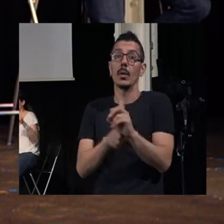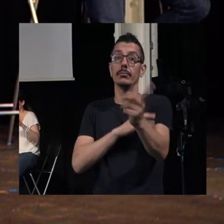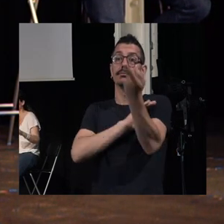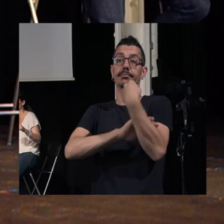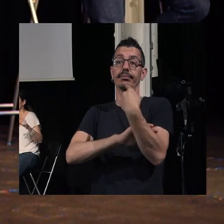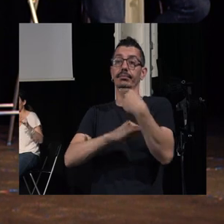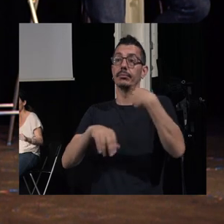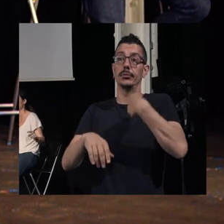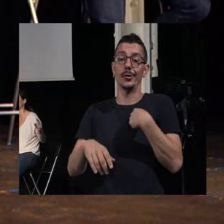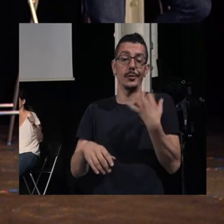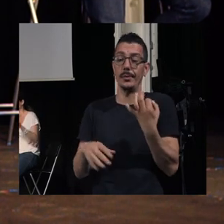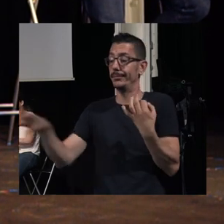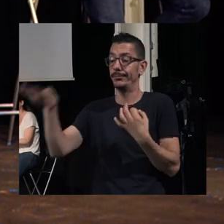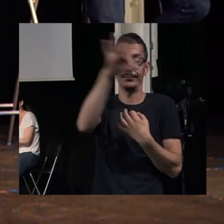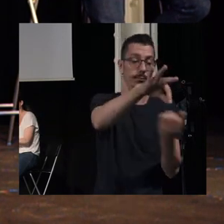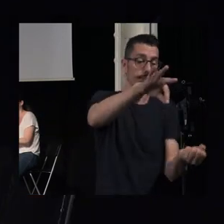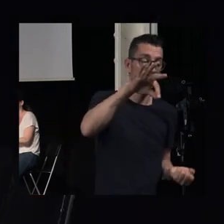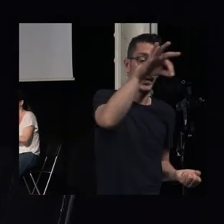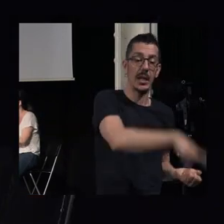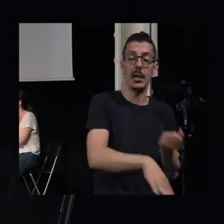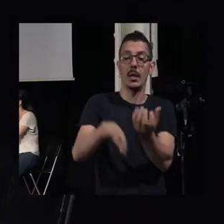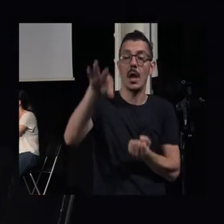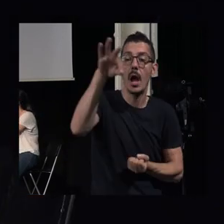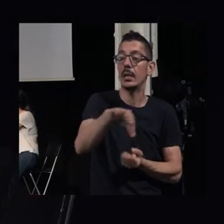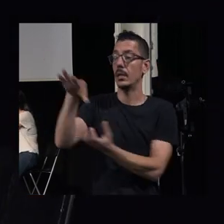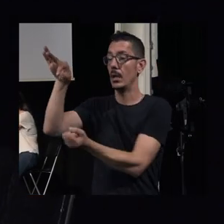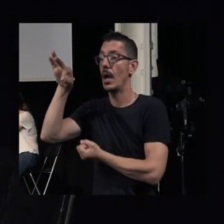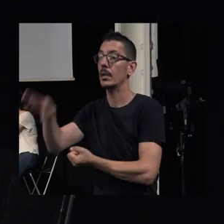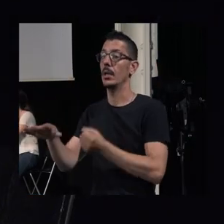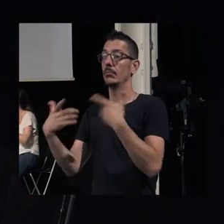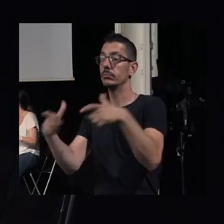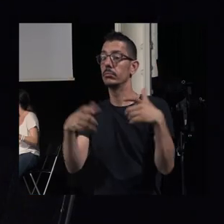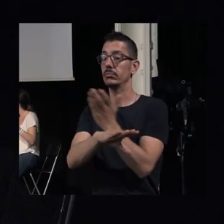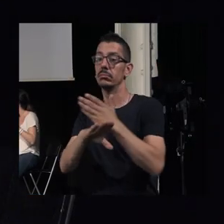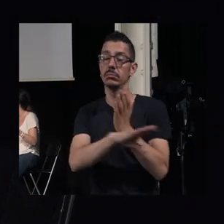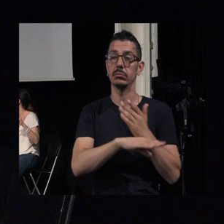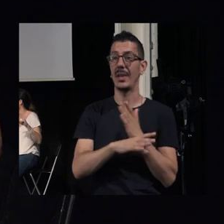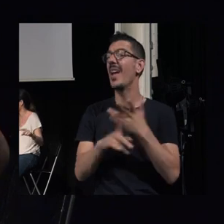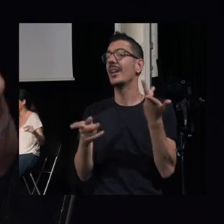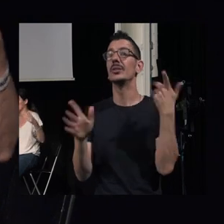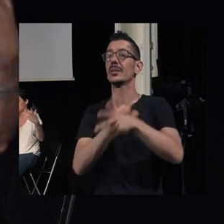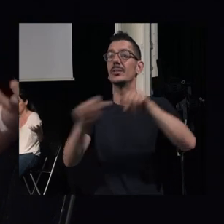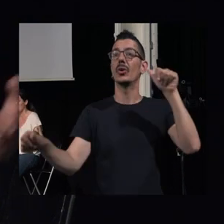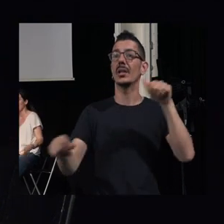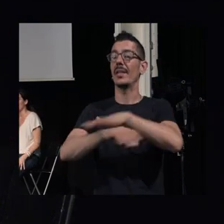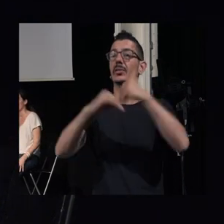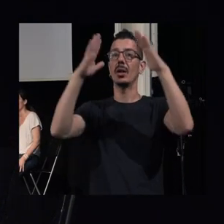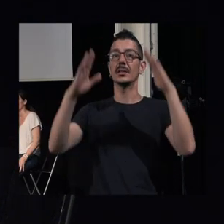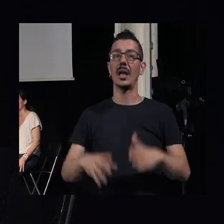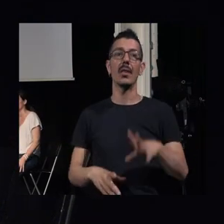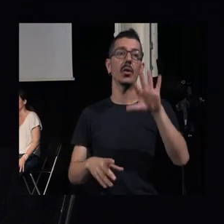es que la segmentación histórica que ha habido tanto de la administración, del Estado, de las normas, así como de determinados,